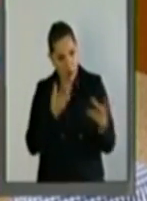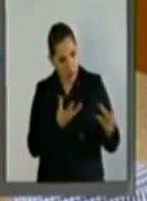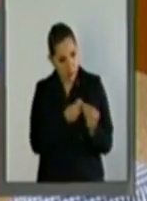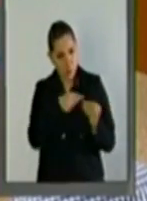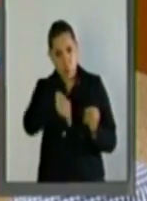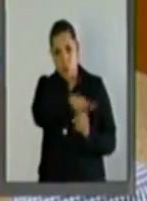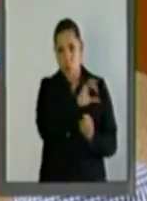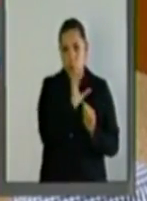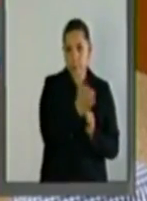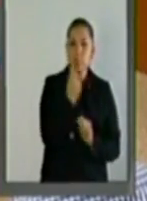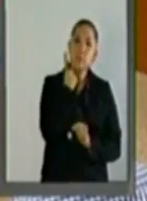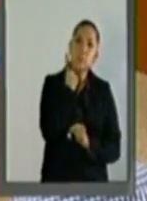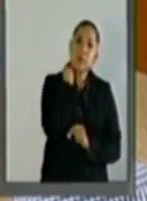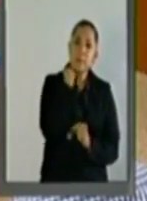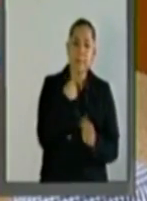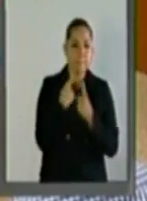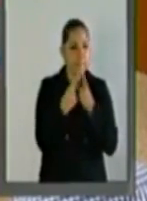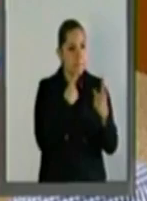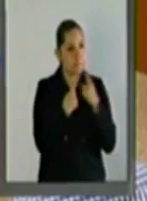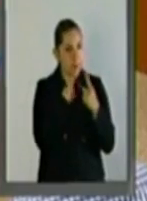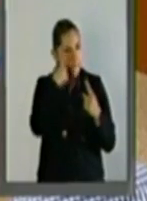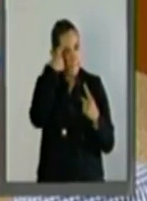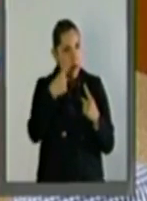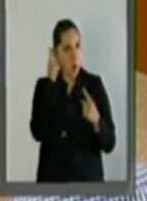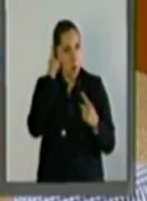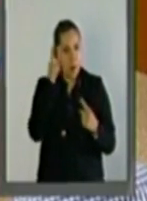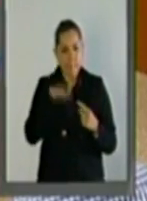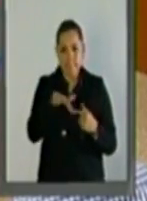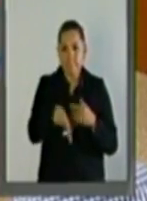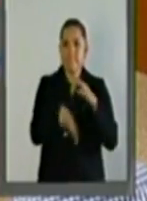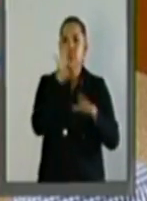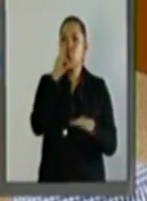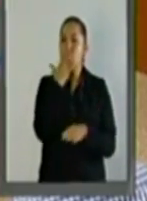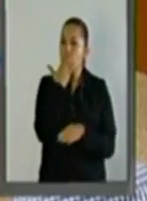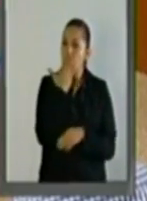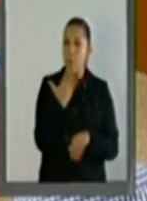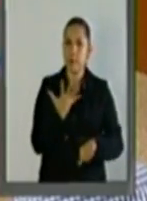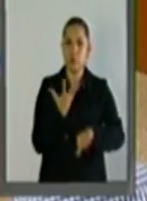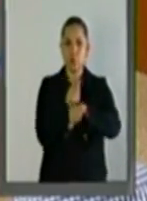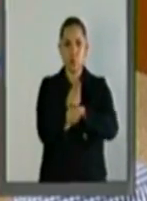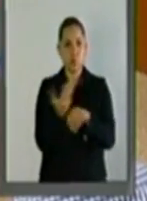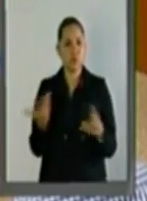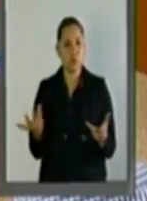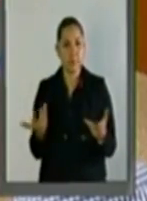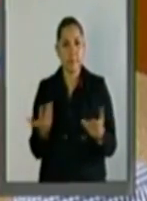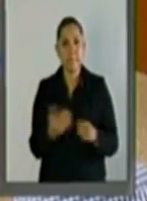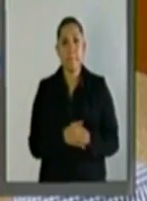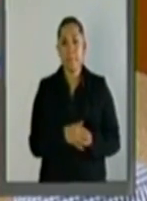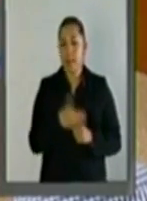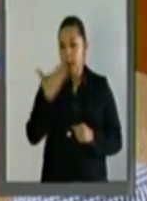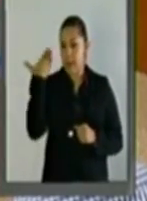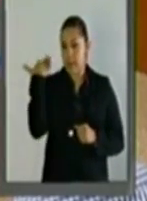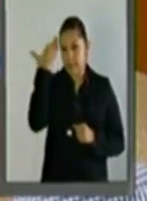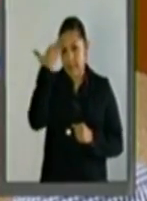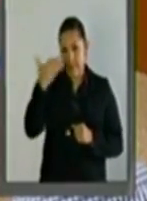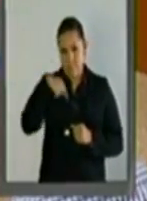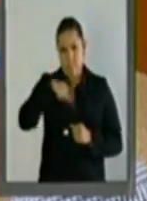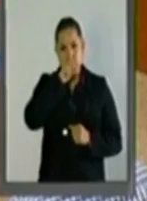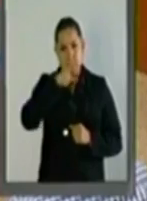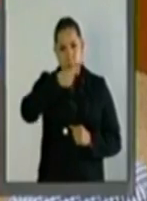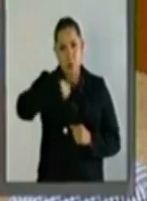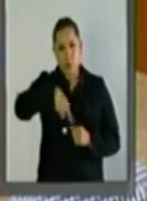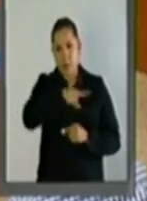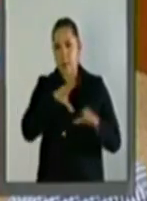problemas para buscar las mejores soluciones. Hace poco tiempo, aquí lo han comentado, estuvo el director